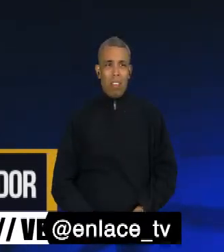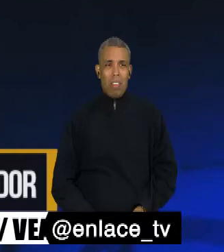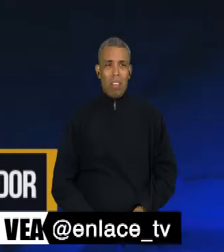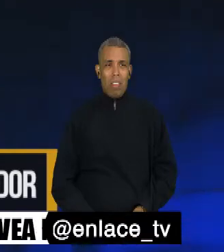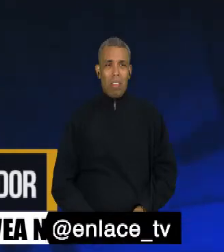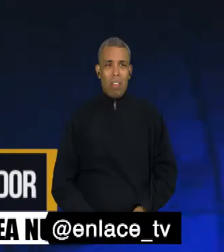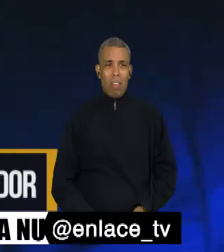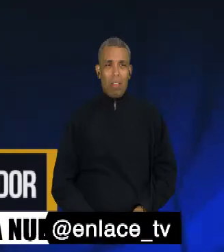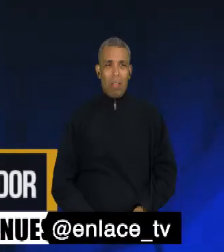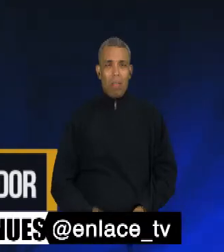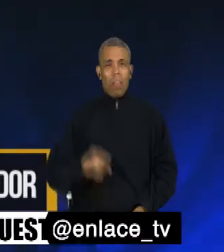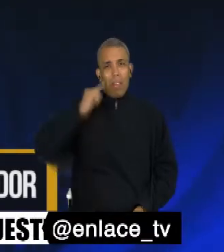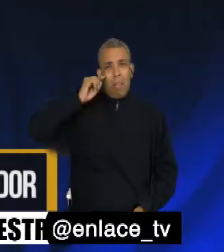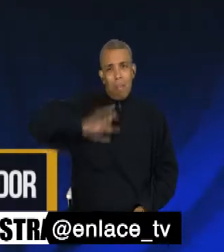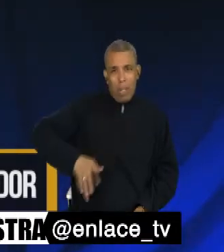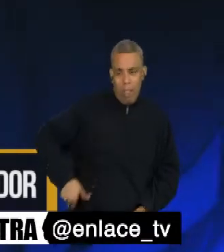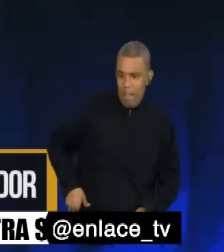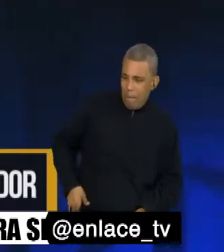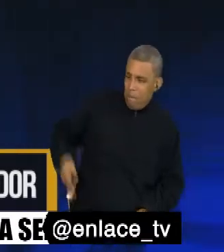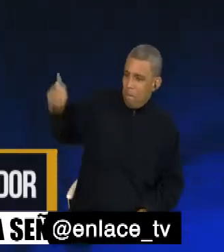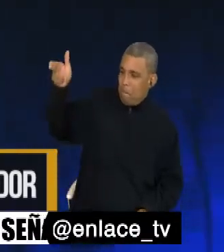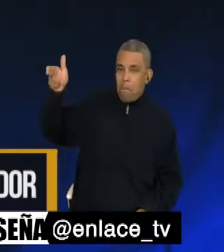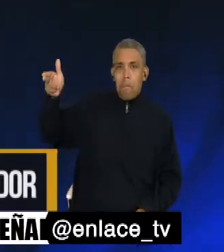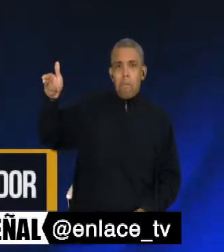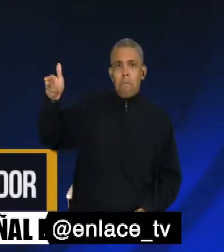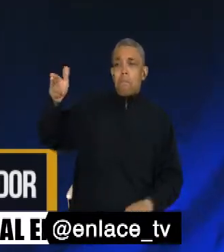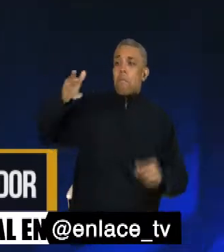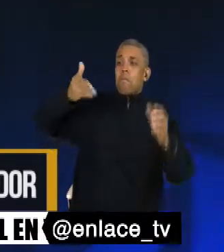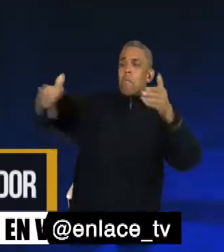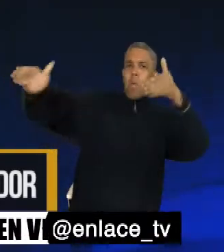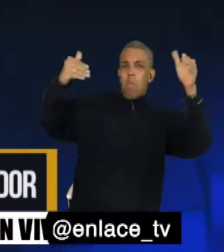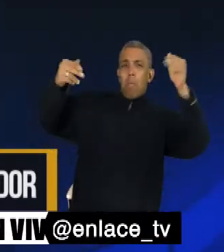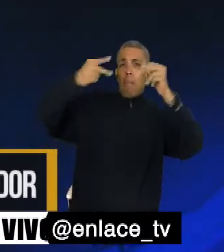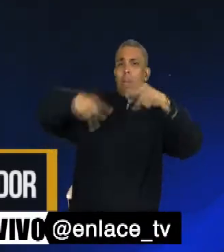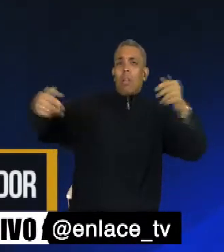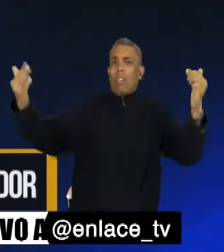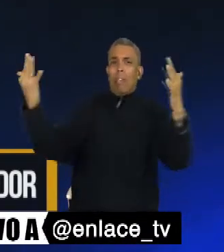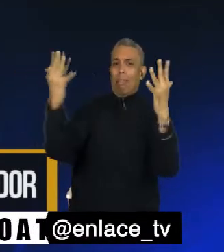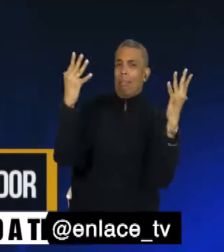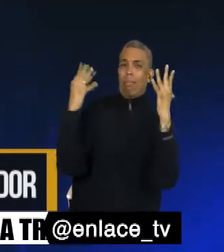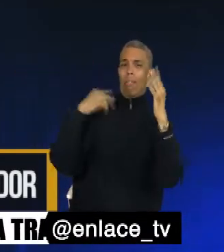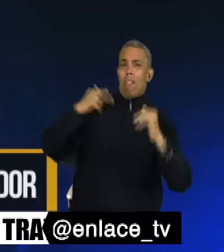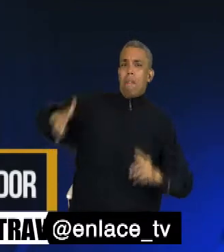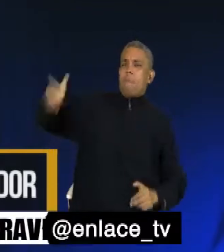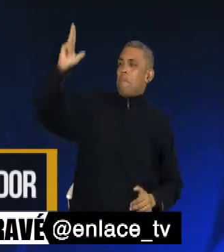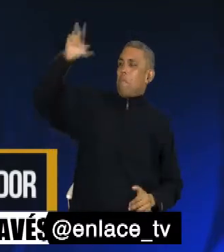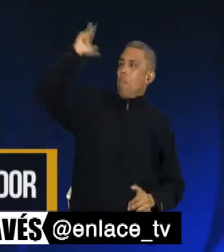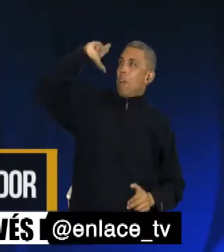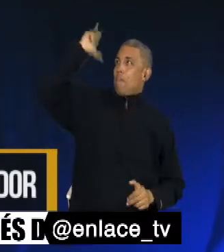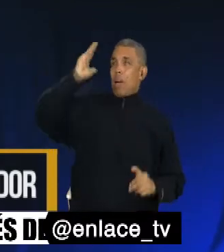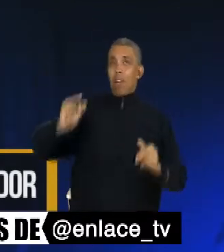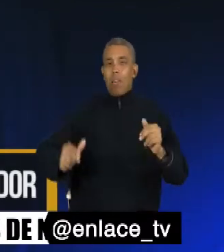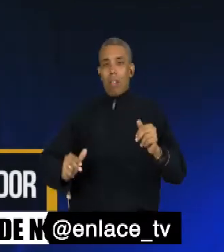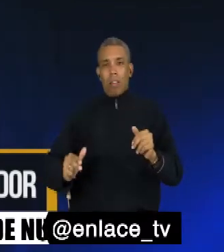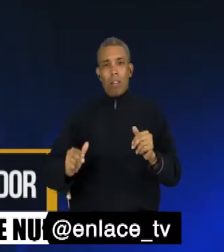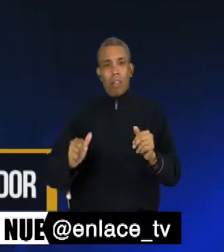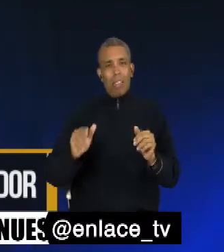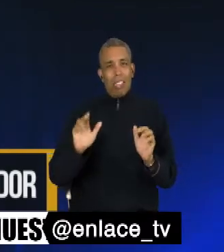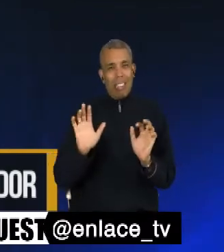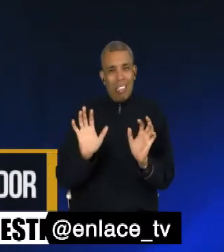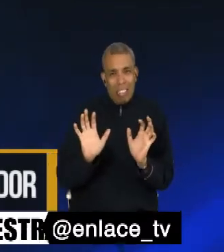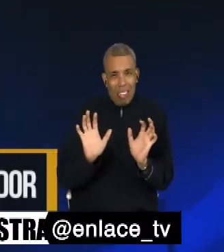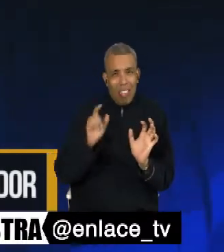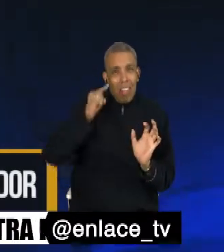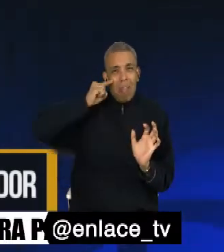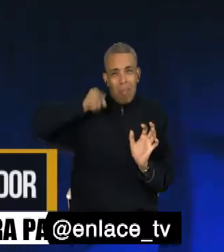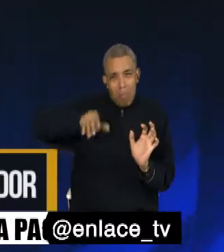parecer, desenfundaron su arma de fuego para dispersar a los curiosos, haciendo varios tiros al aire y provocándole al vigilante una